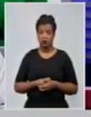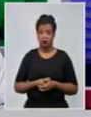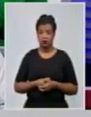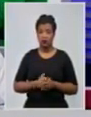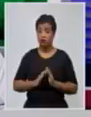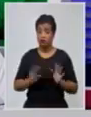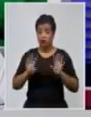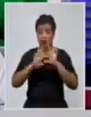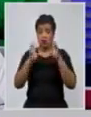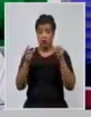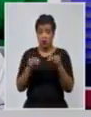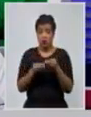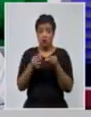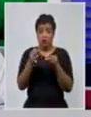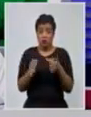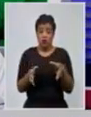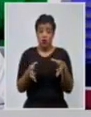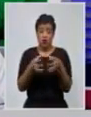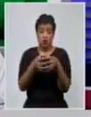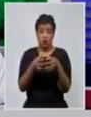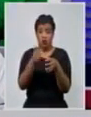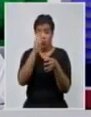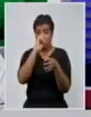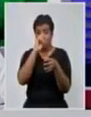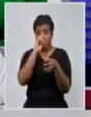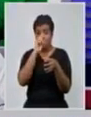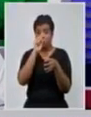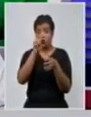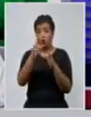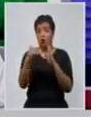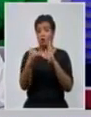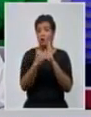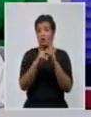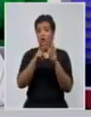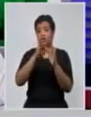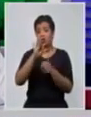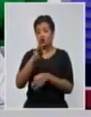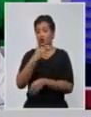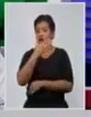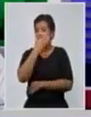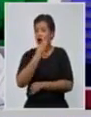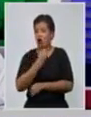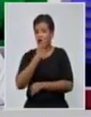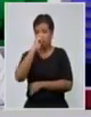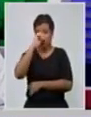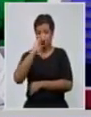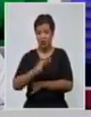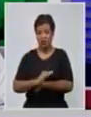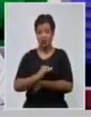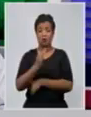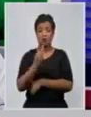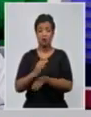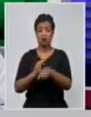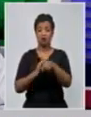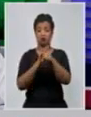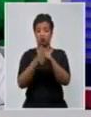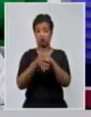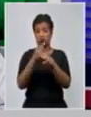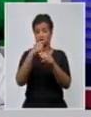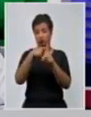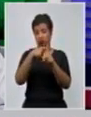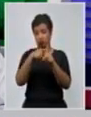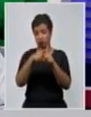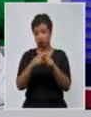ya en este grupo de edad 2.028 jóvenes niños que han sido diagnosticados con la COVID-19,